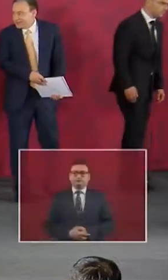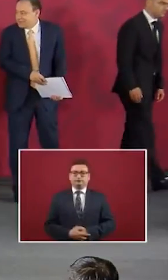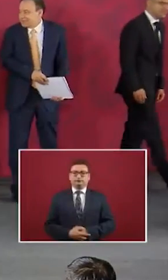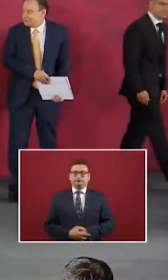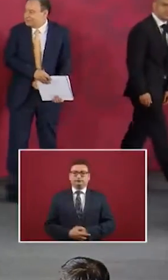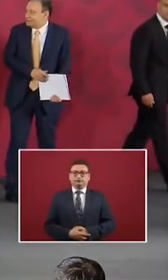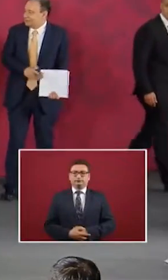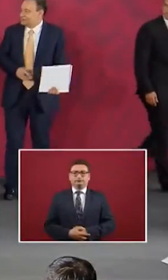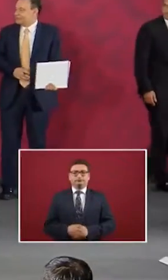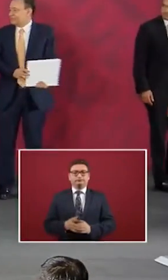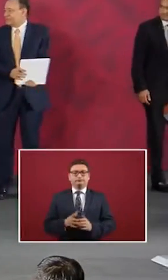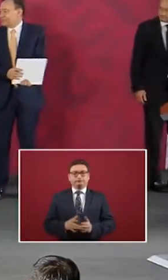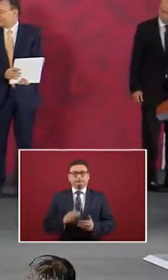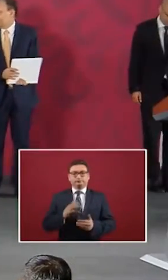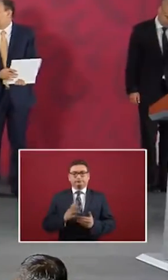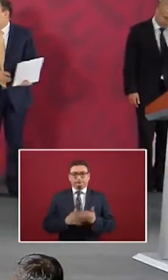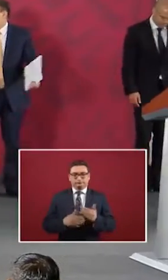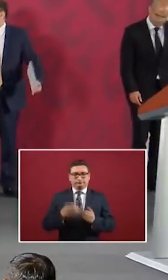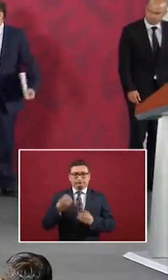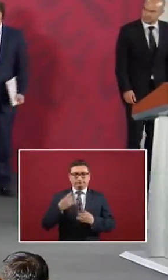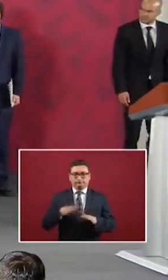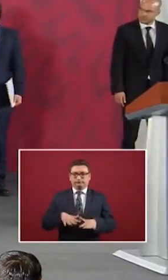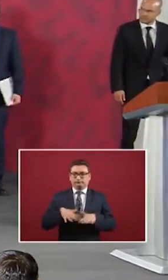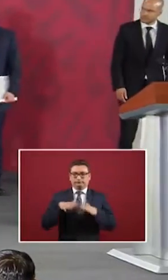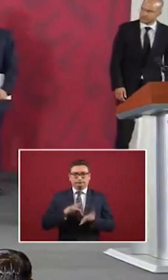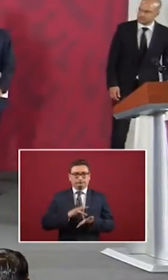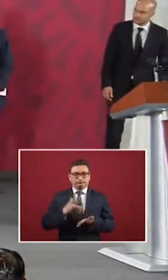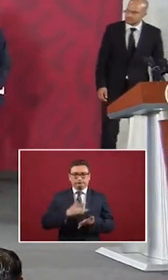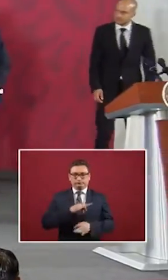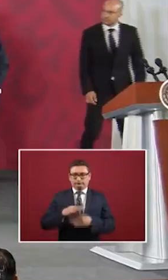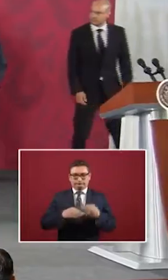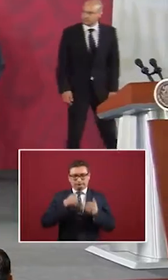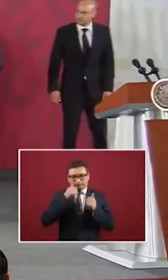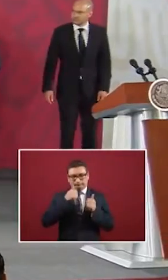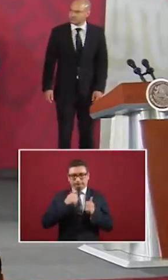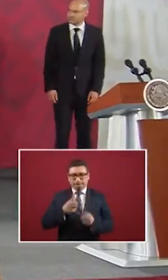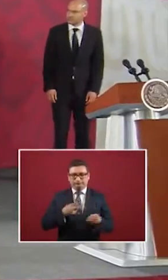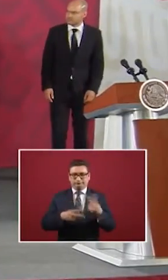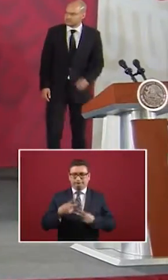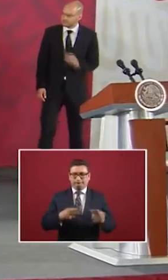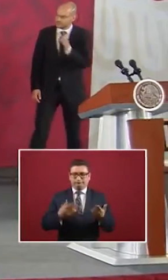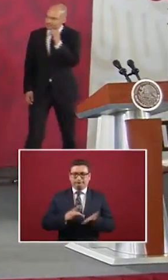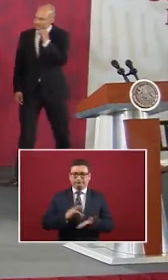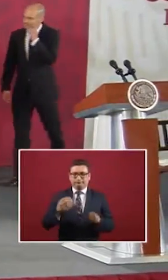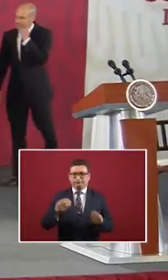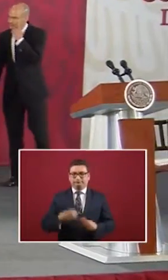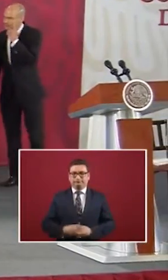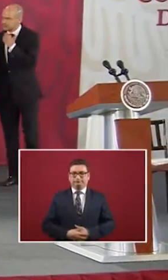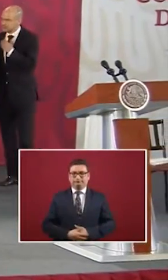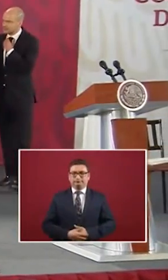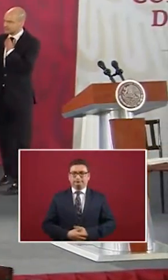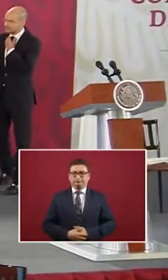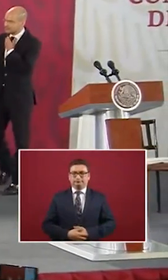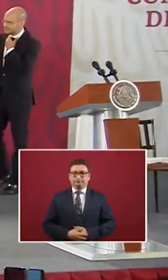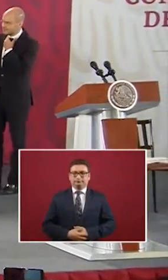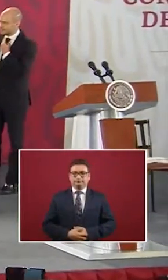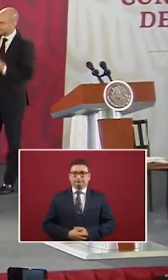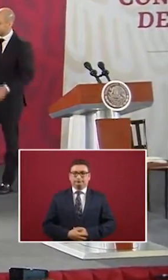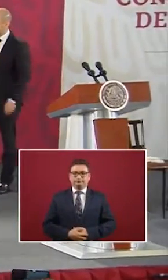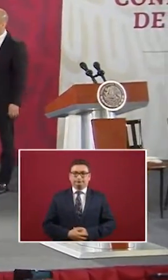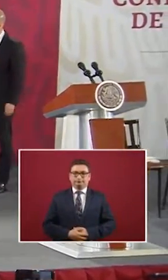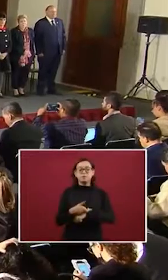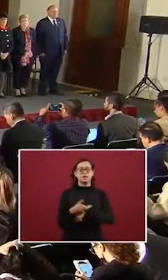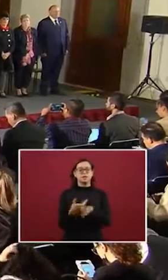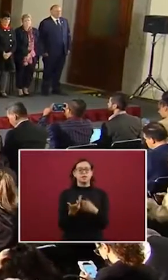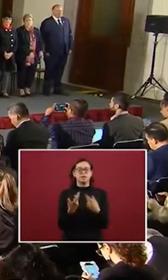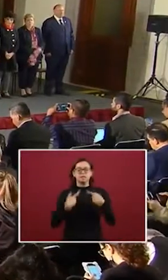natural, financiero, humano, social y natural. Bien, oye, pues muchas felicidades por todo lo que hacen, Brenda.